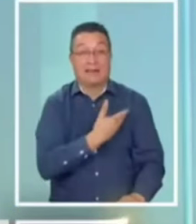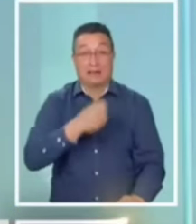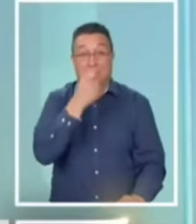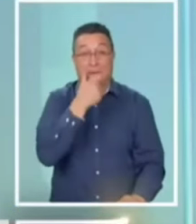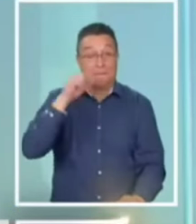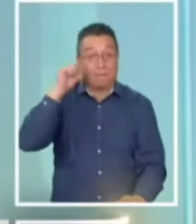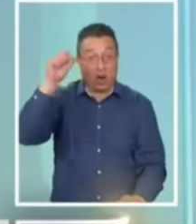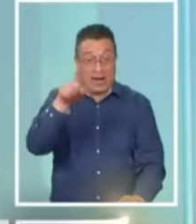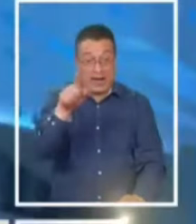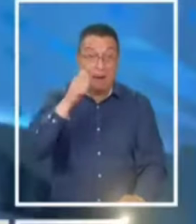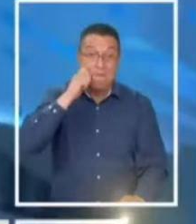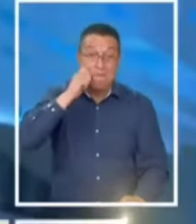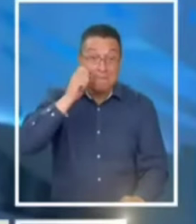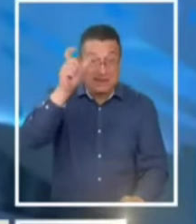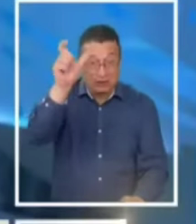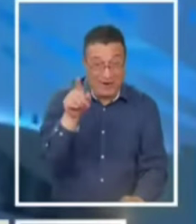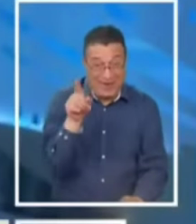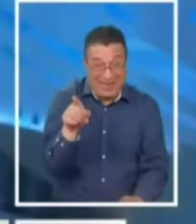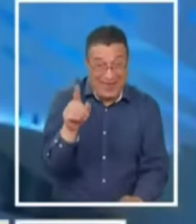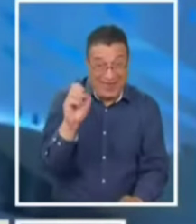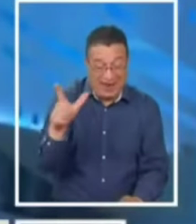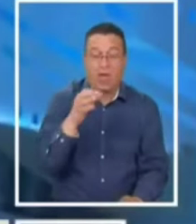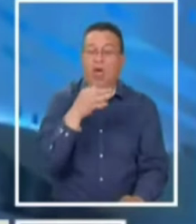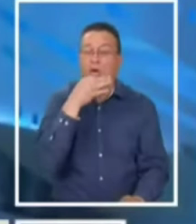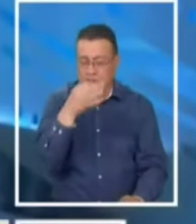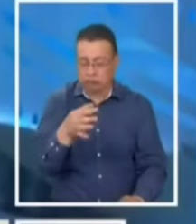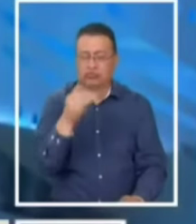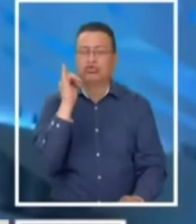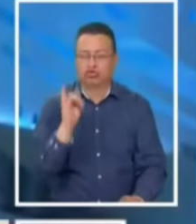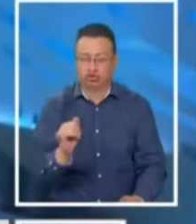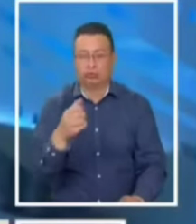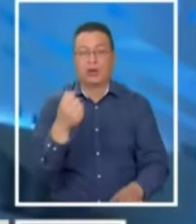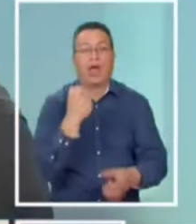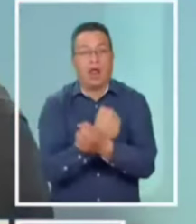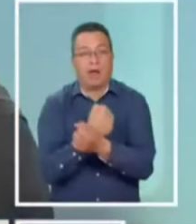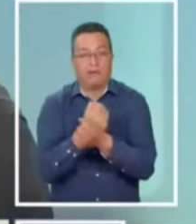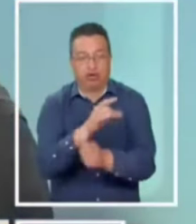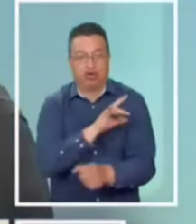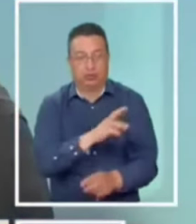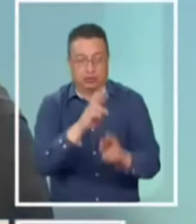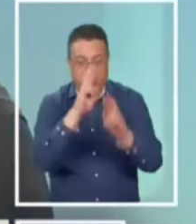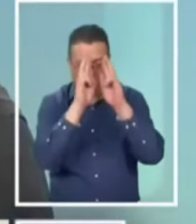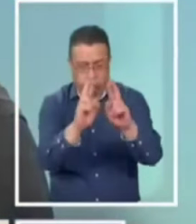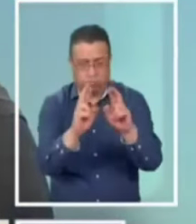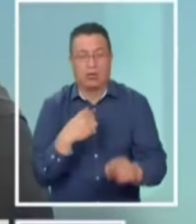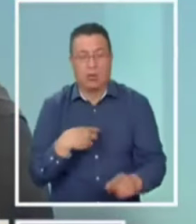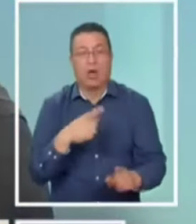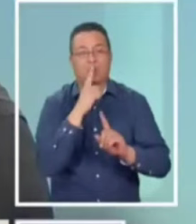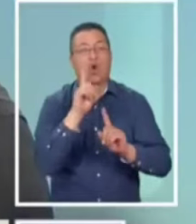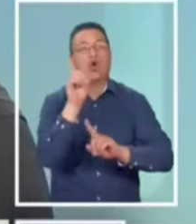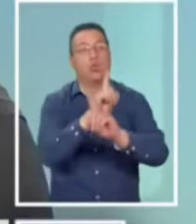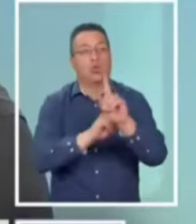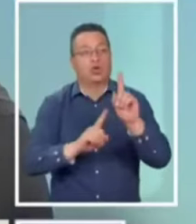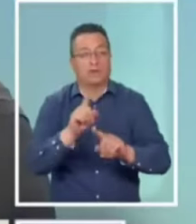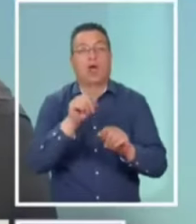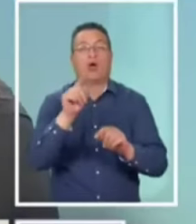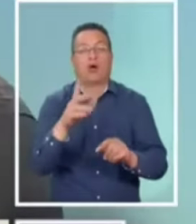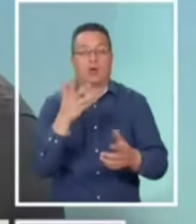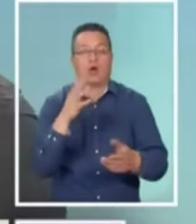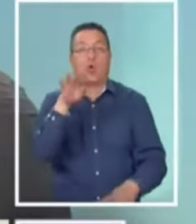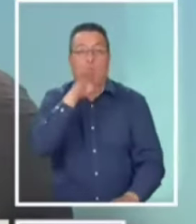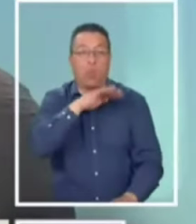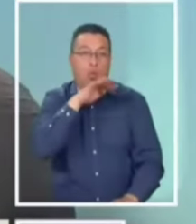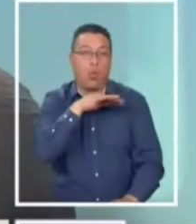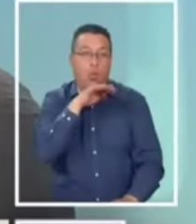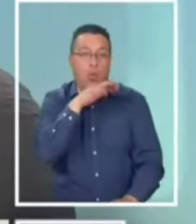él personalmente ha reconocido a carabineros de chile y ha justificados algunas acciones en el